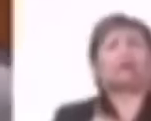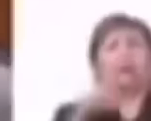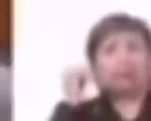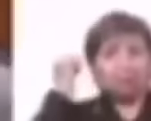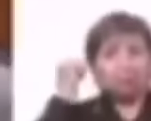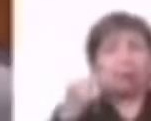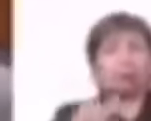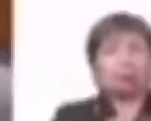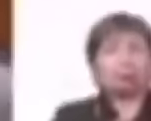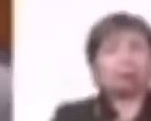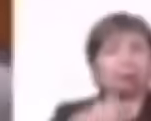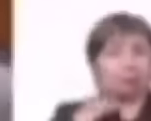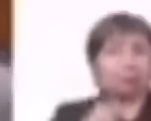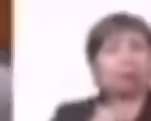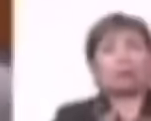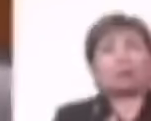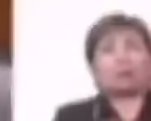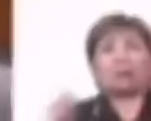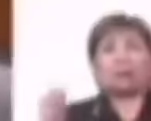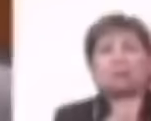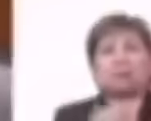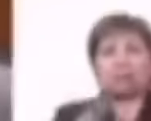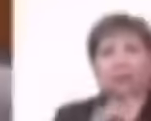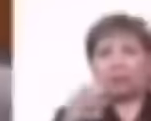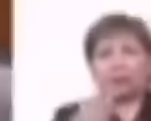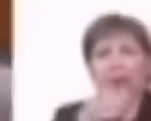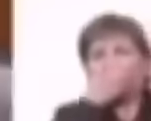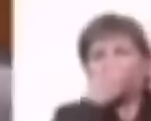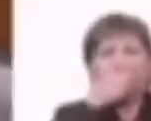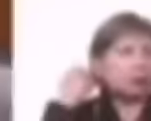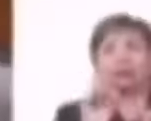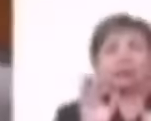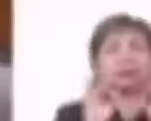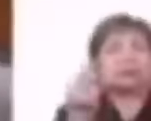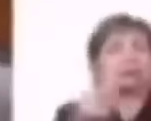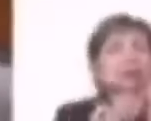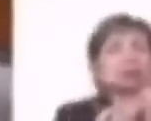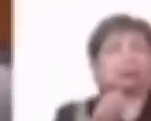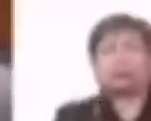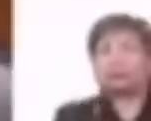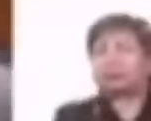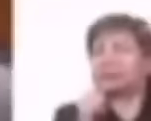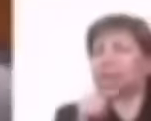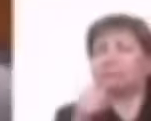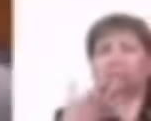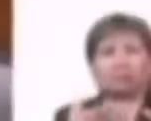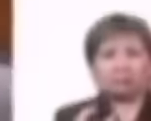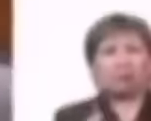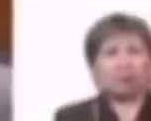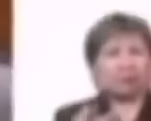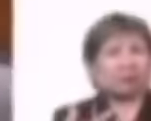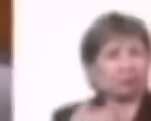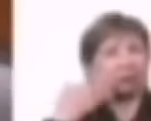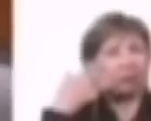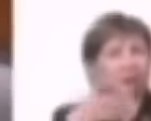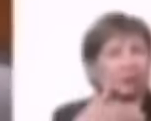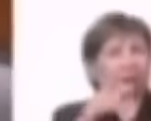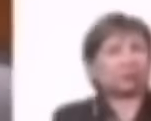derechos humanos que defienden a extorsionadores, a criminales. Eso queremos, a